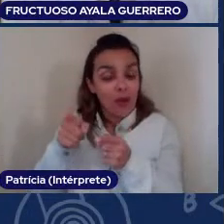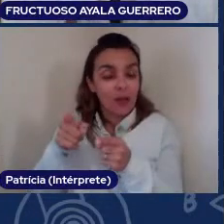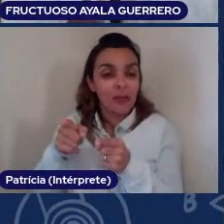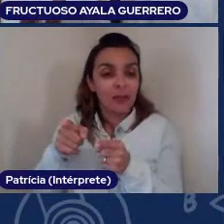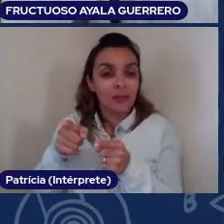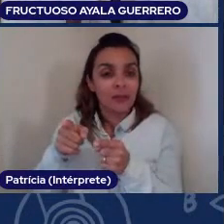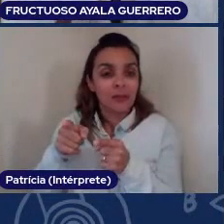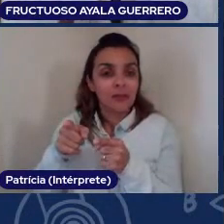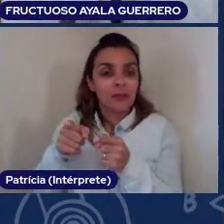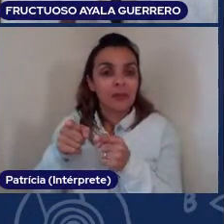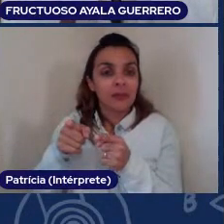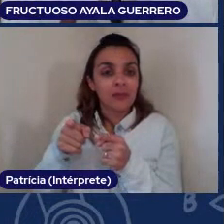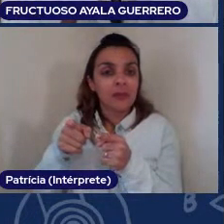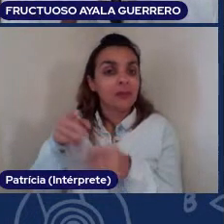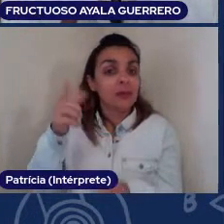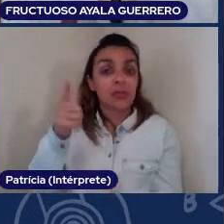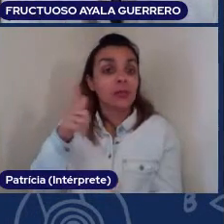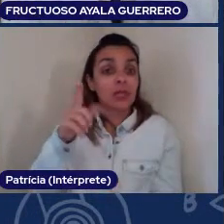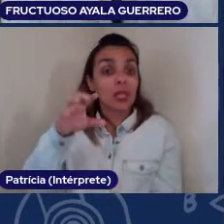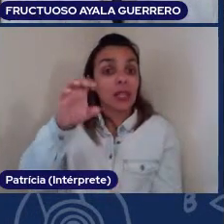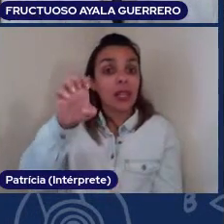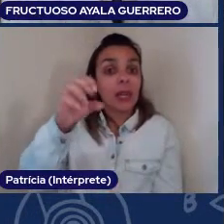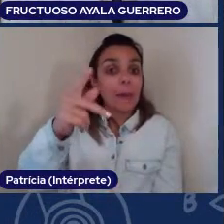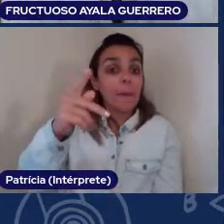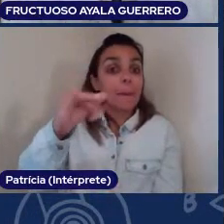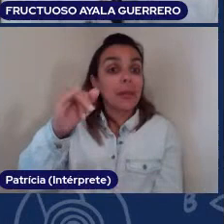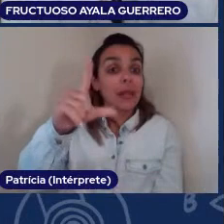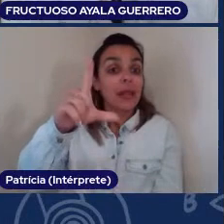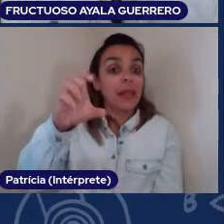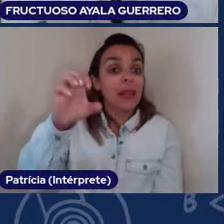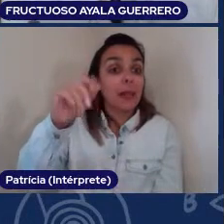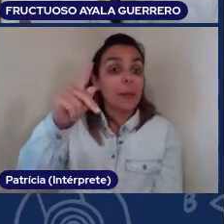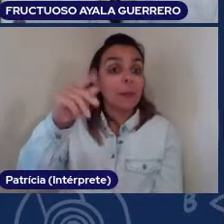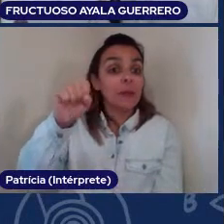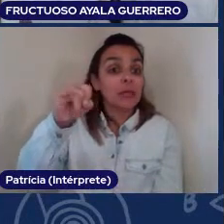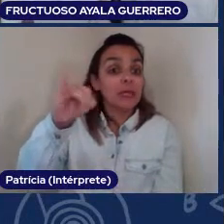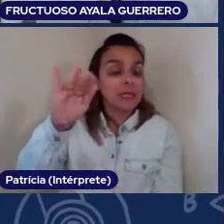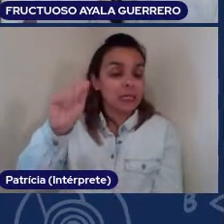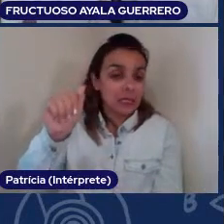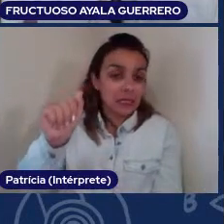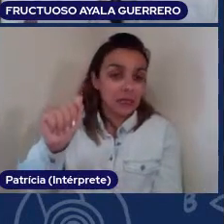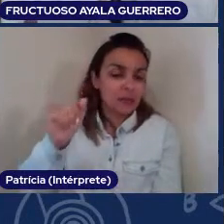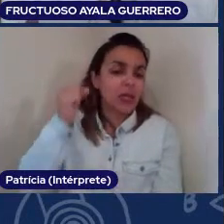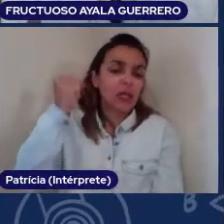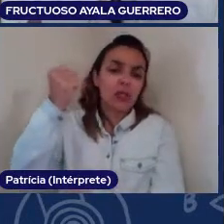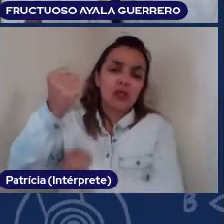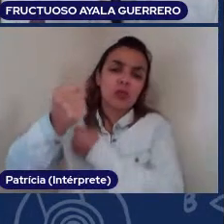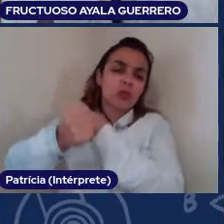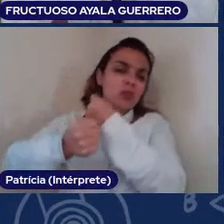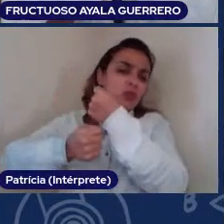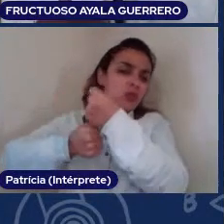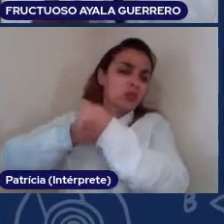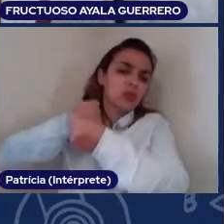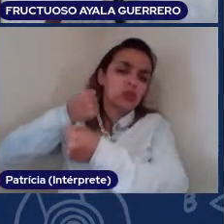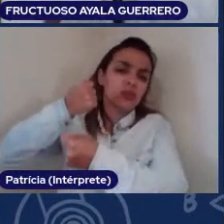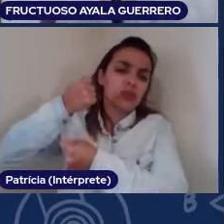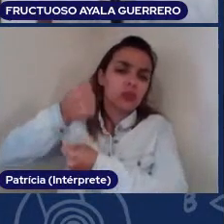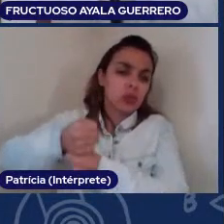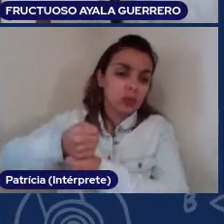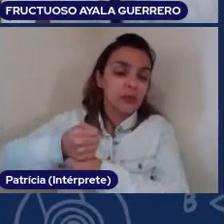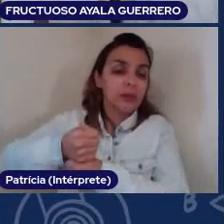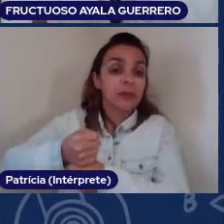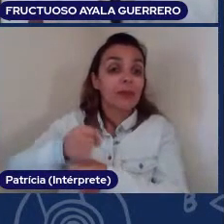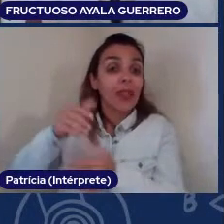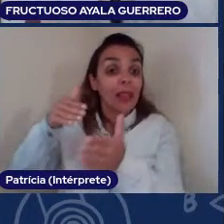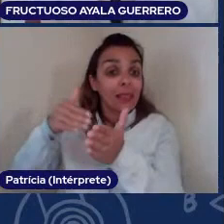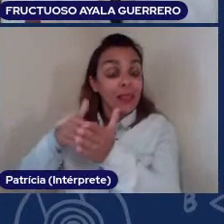no tengan epilepsia, conforme vayan pasando los años, sobre todo al llegar a la